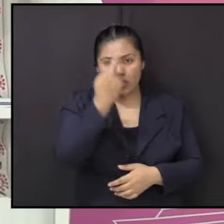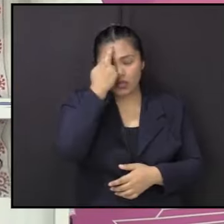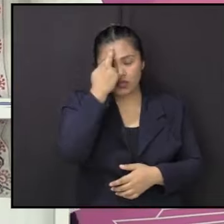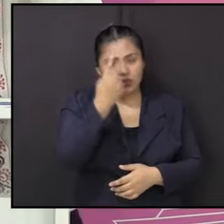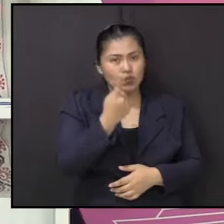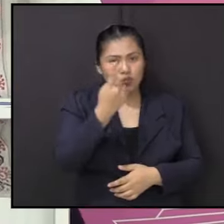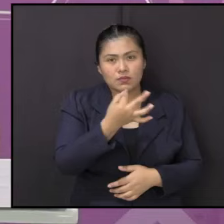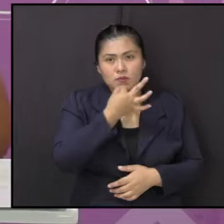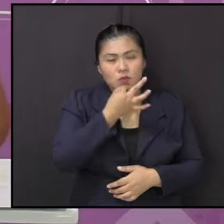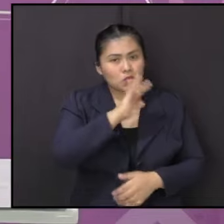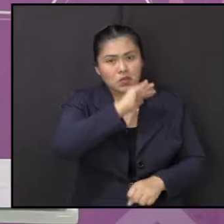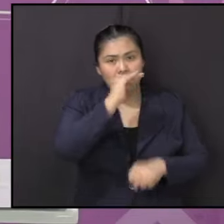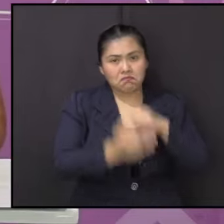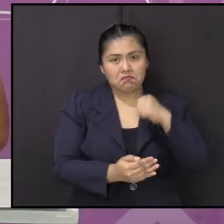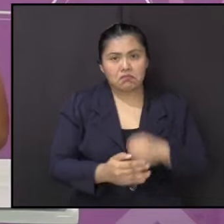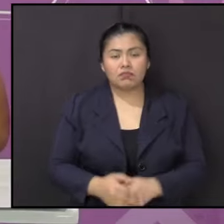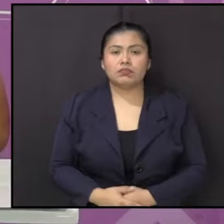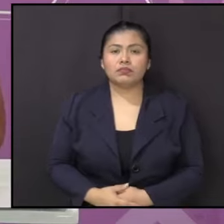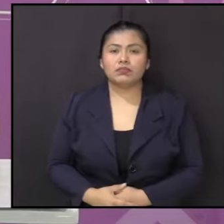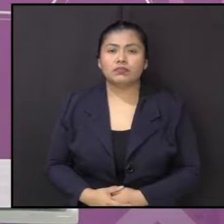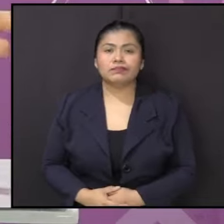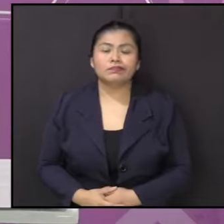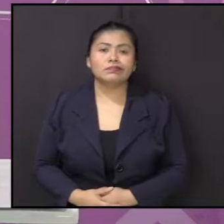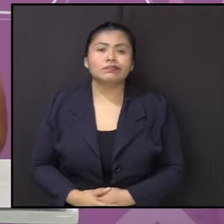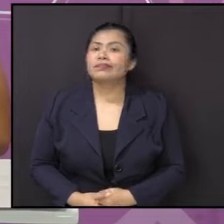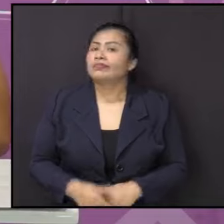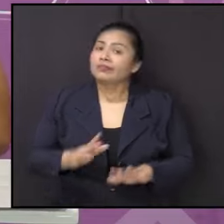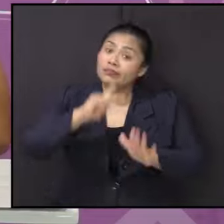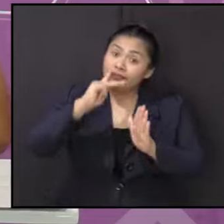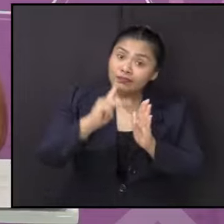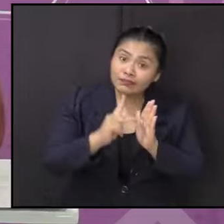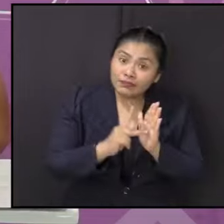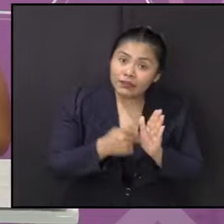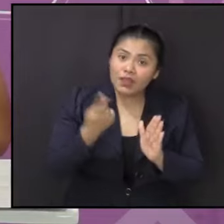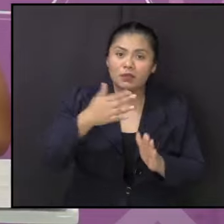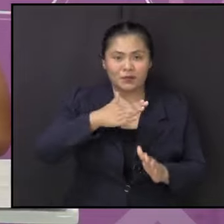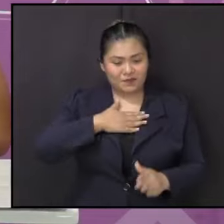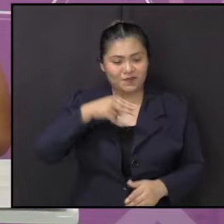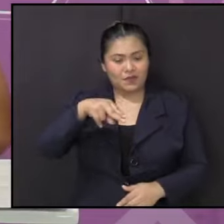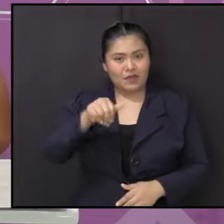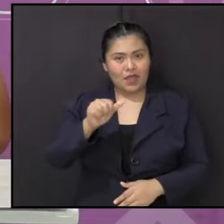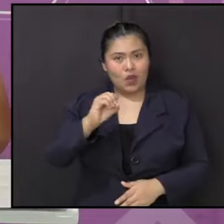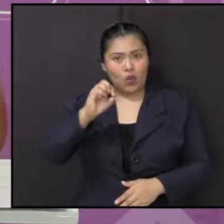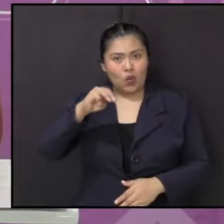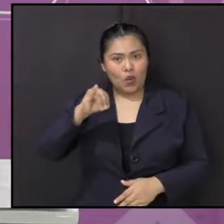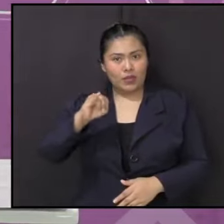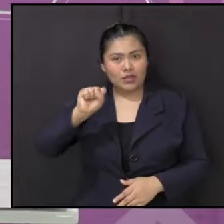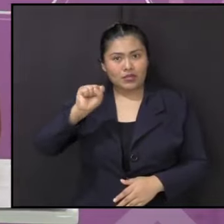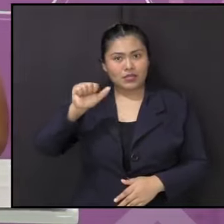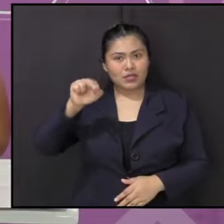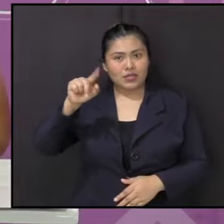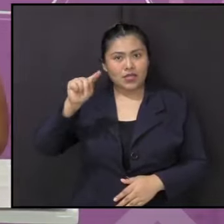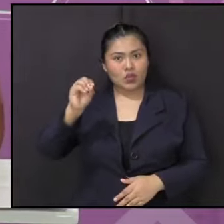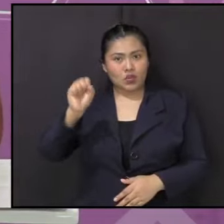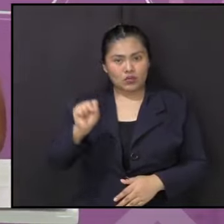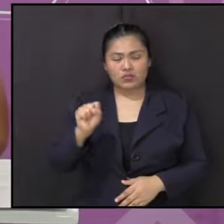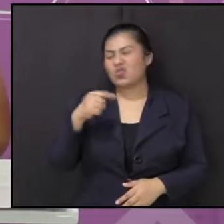final. Adelante. Pues nuevamente reiterando, yo soy Naomi Santos. Y más allá de